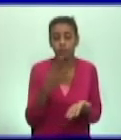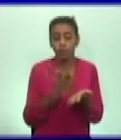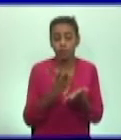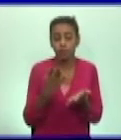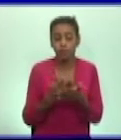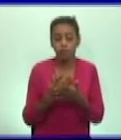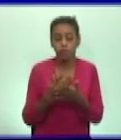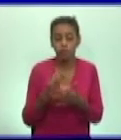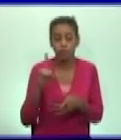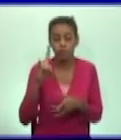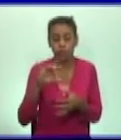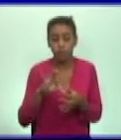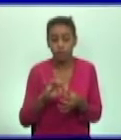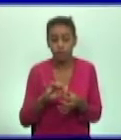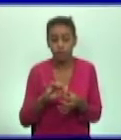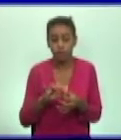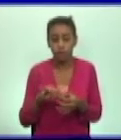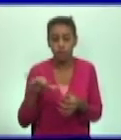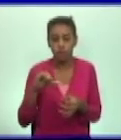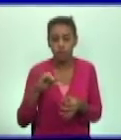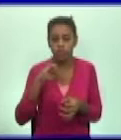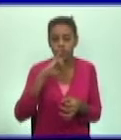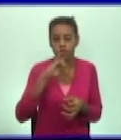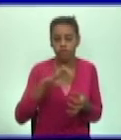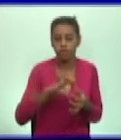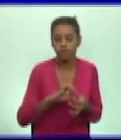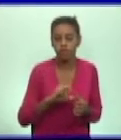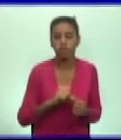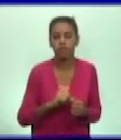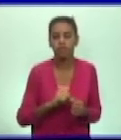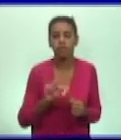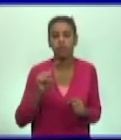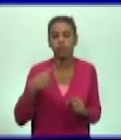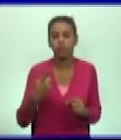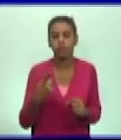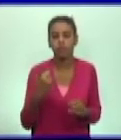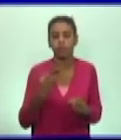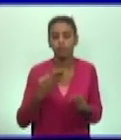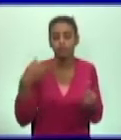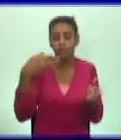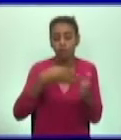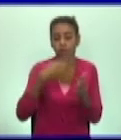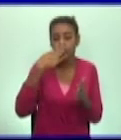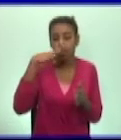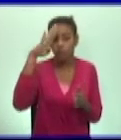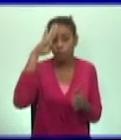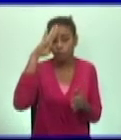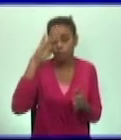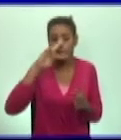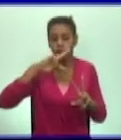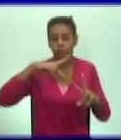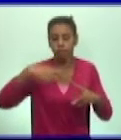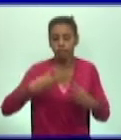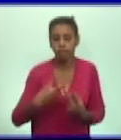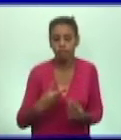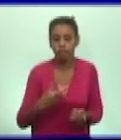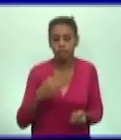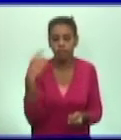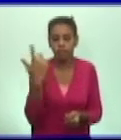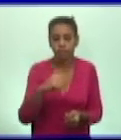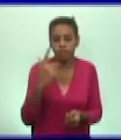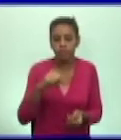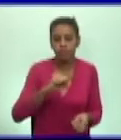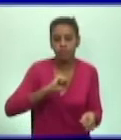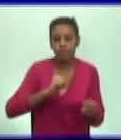sexto grado. Una vez que intervienen en Cuba, en la guerra que teníamos contra España, nos imponen una república neocolonial. ¿Y qué hicieron? Entre sus